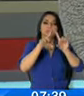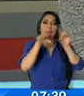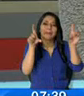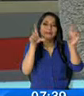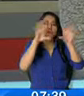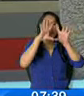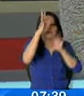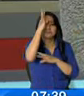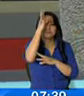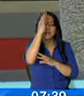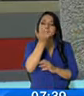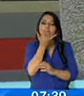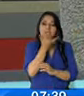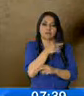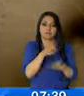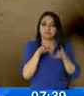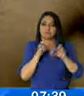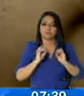no